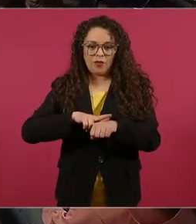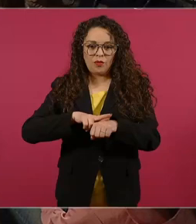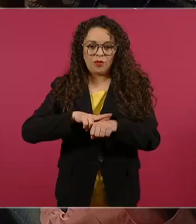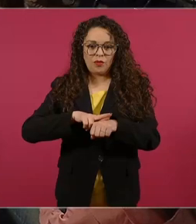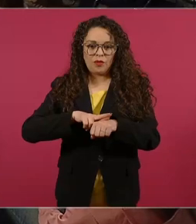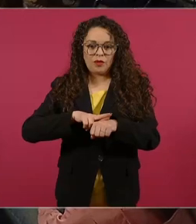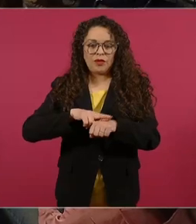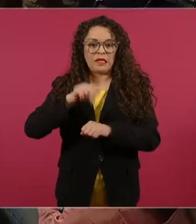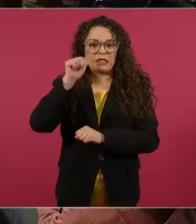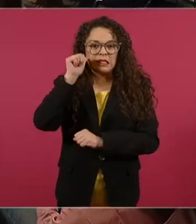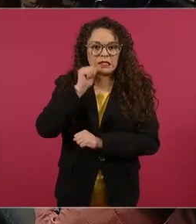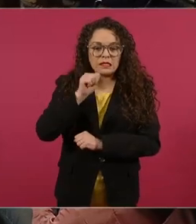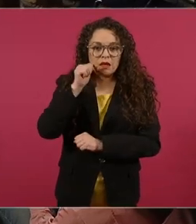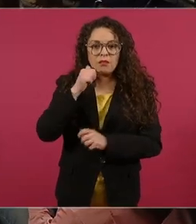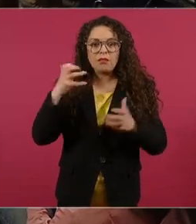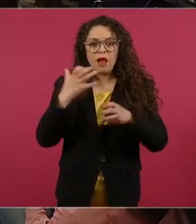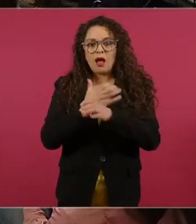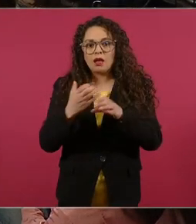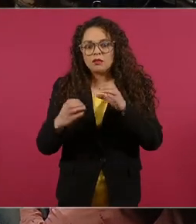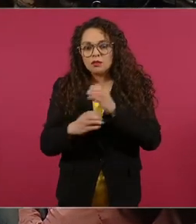actividades secretas,